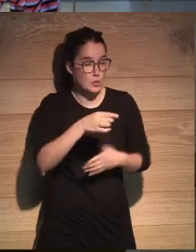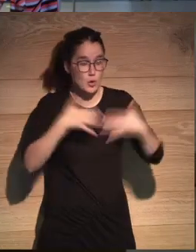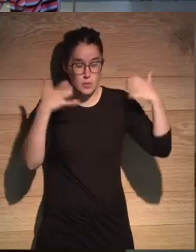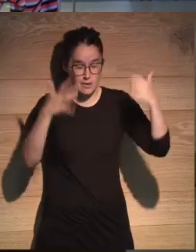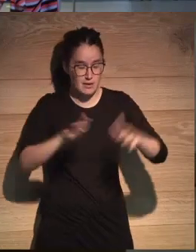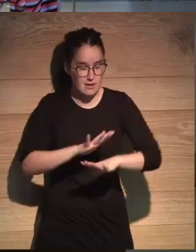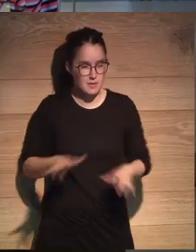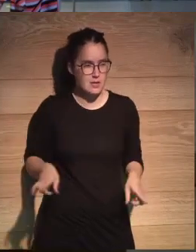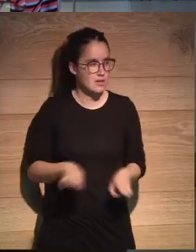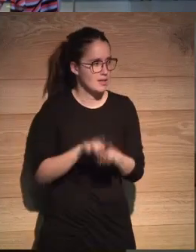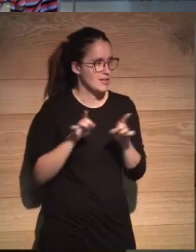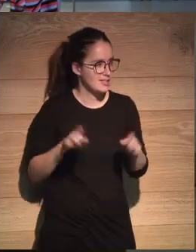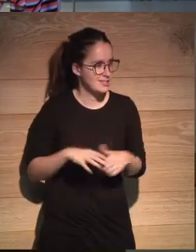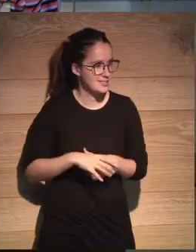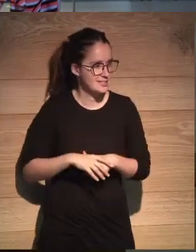queráis. Venga, pasa.